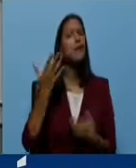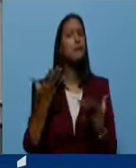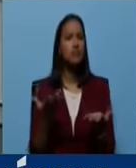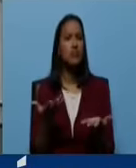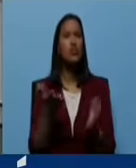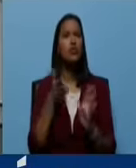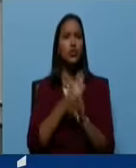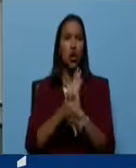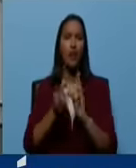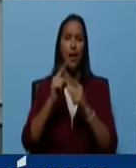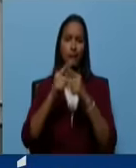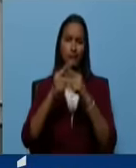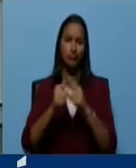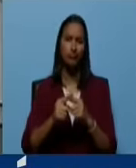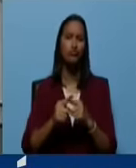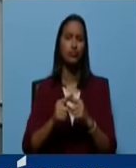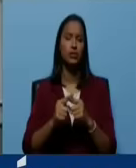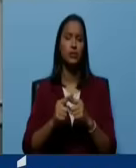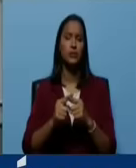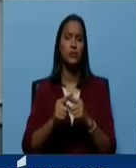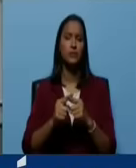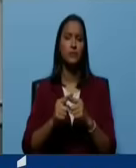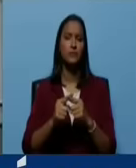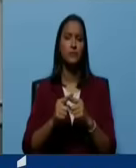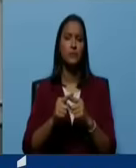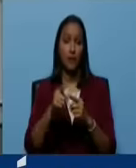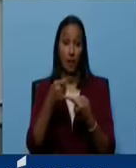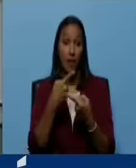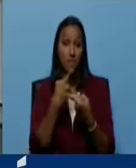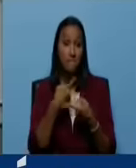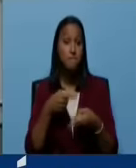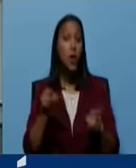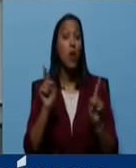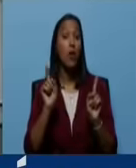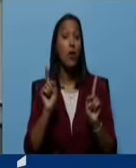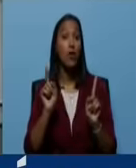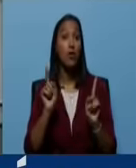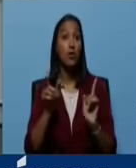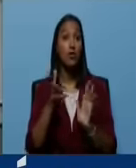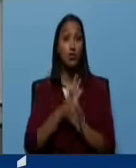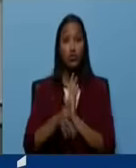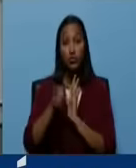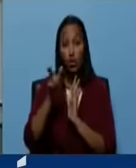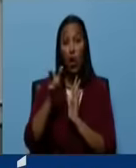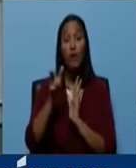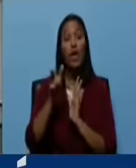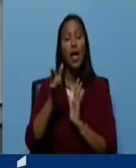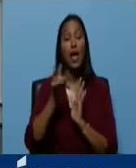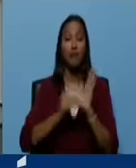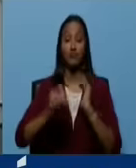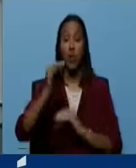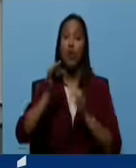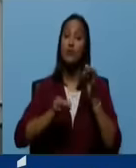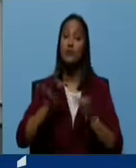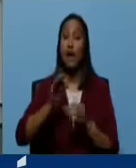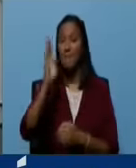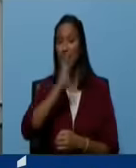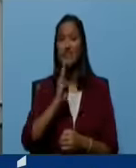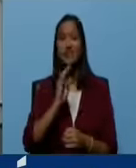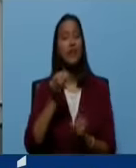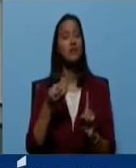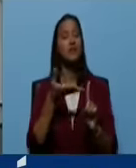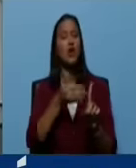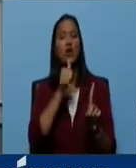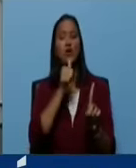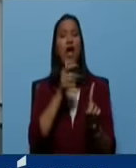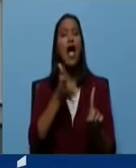los resultados electorales que había emitido la instancia electoral brasilera dio por ganador